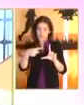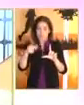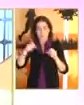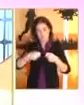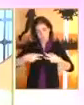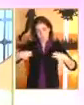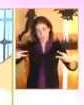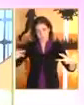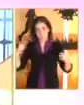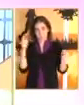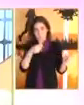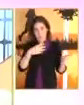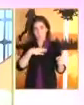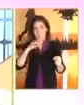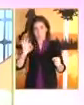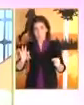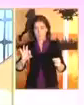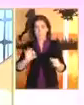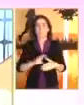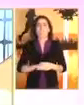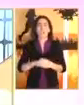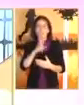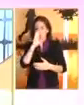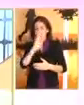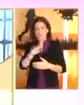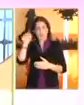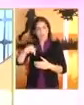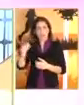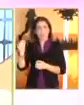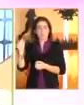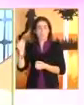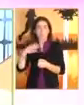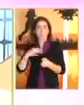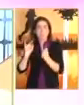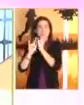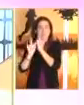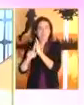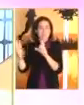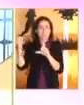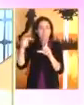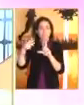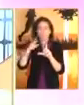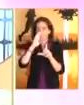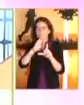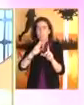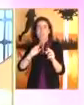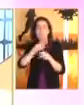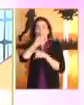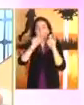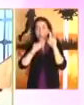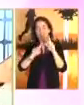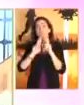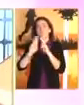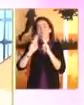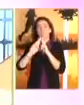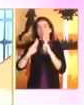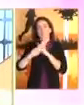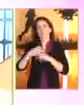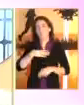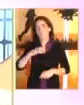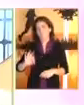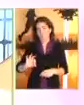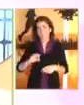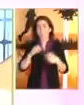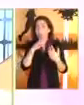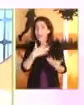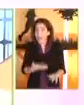alvivirbien@rtvcil.es. Y aquí en directo para todos ustedes, para cualquier pregunta, estamos dispuestos a contestar. Tienen hoy dispuesta ya a María